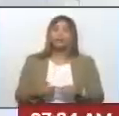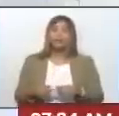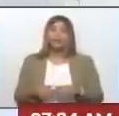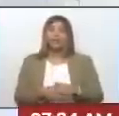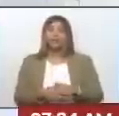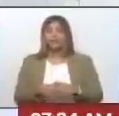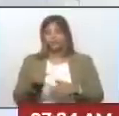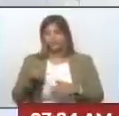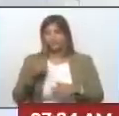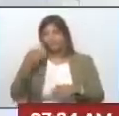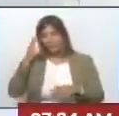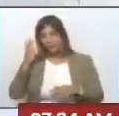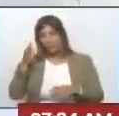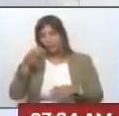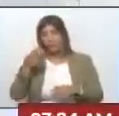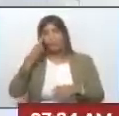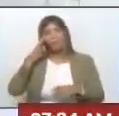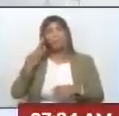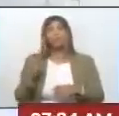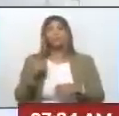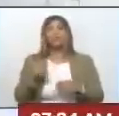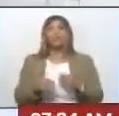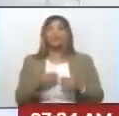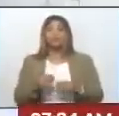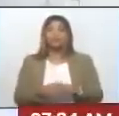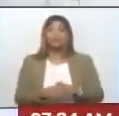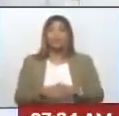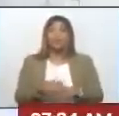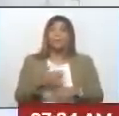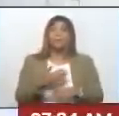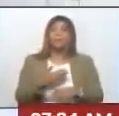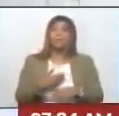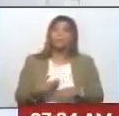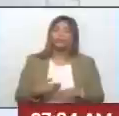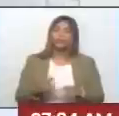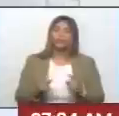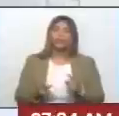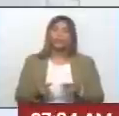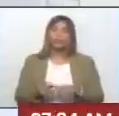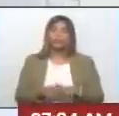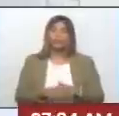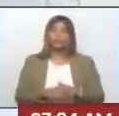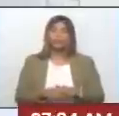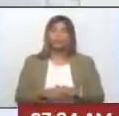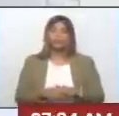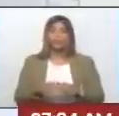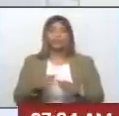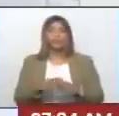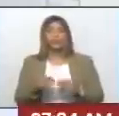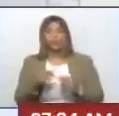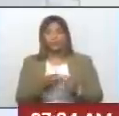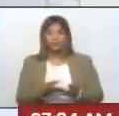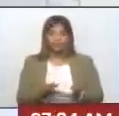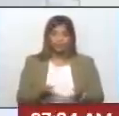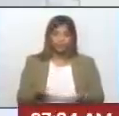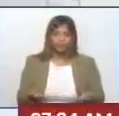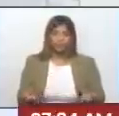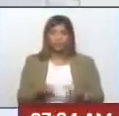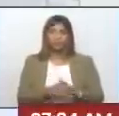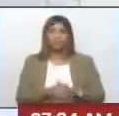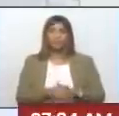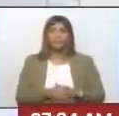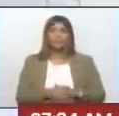Trump, militares, que fue lo que hizo que el presidente Trump en algún momento dijo, todas las cartas están echadas sobre la